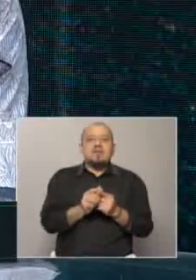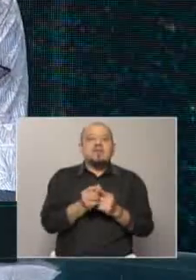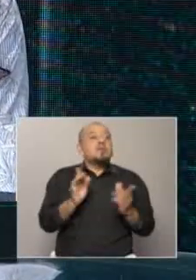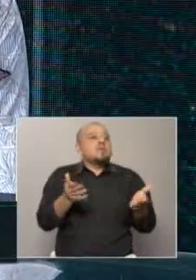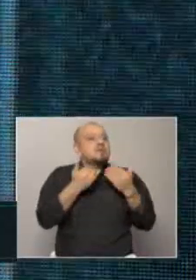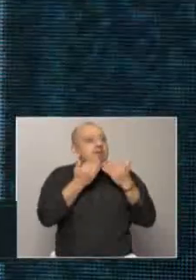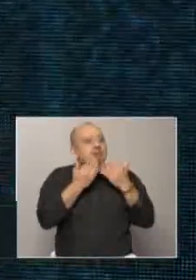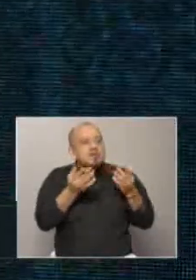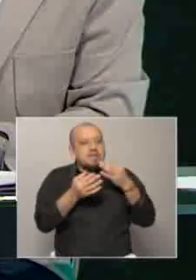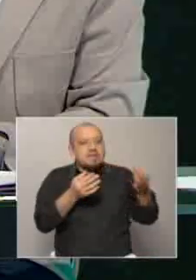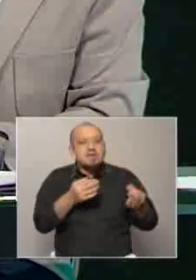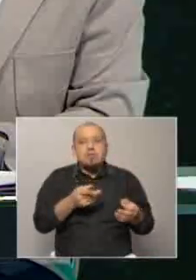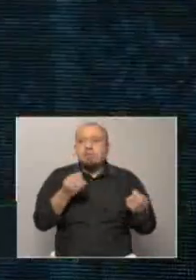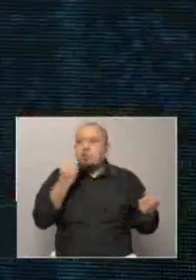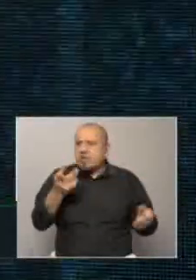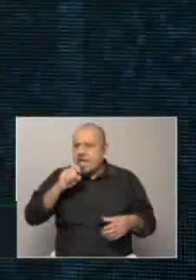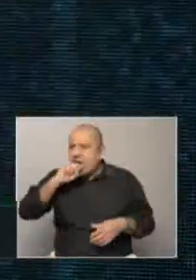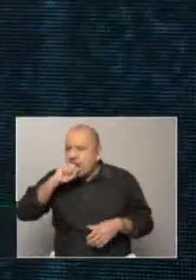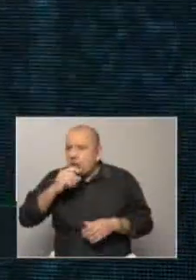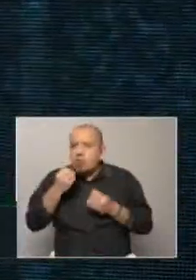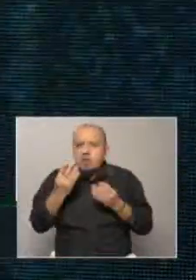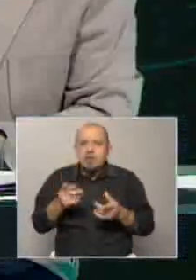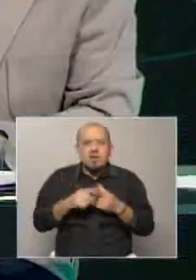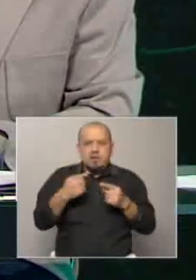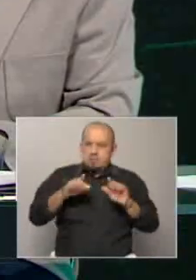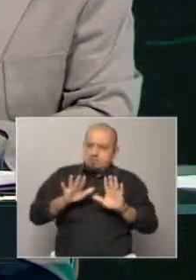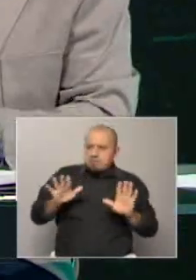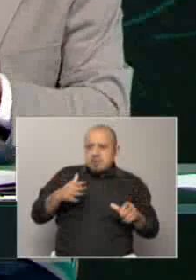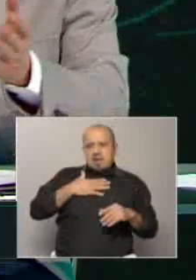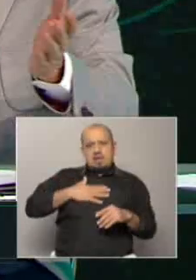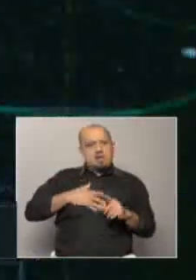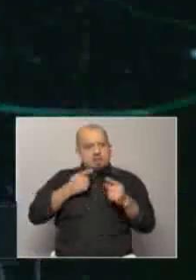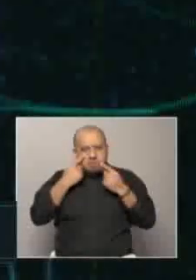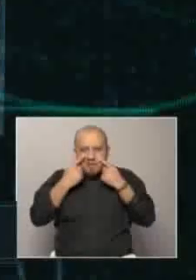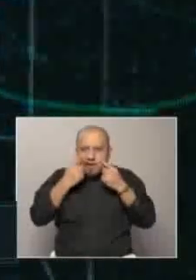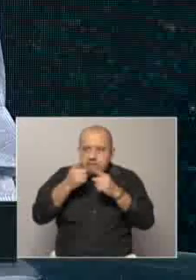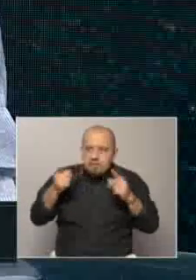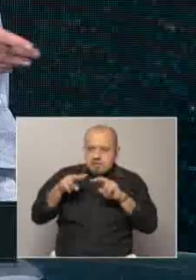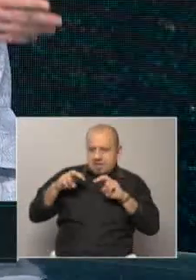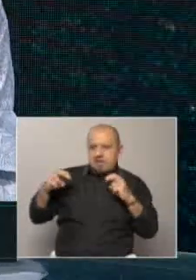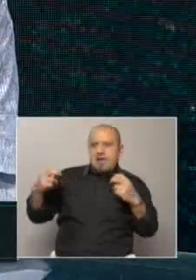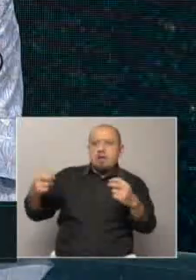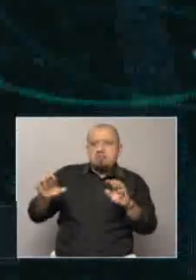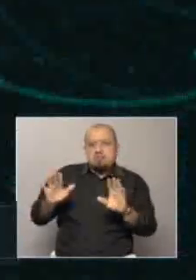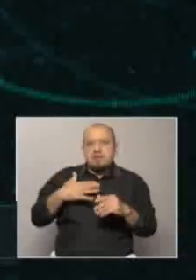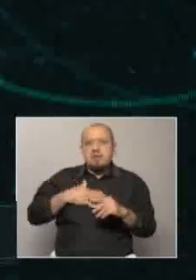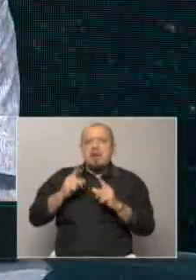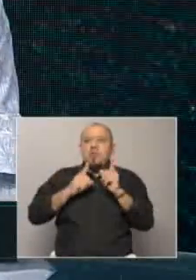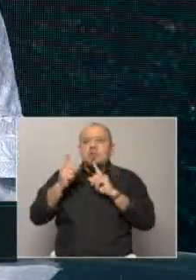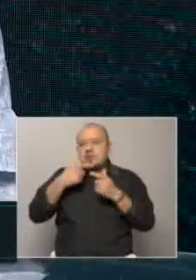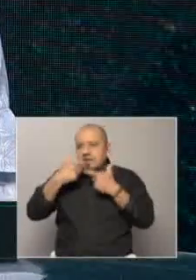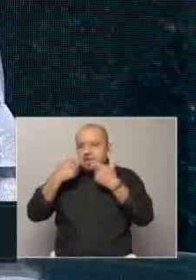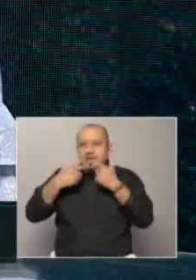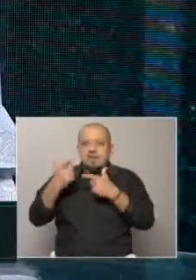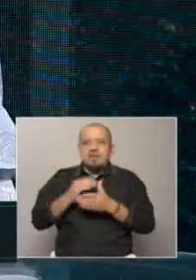estaba diciendo, ¿no? ¿Por qué se enojó? No sabemos por qué se enojó. Pero estaban bastante tranquilos los ediles. Uno veía y ahí. Y se reían, ¿no? Hay algunos reían. Un